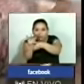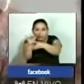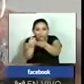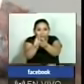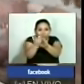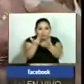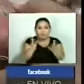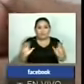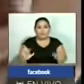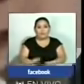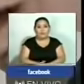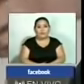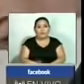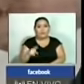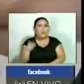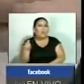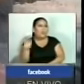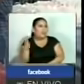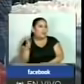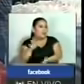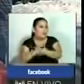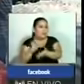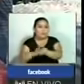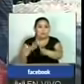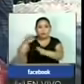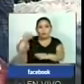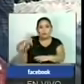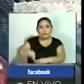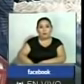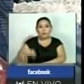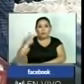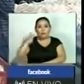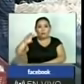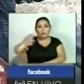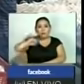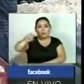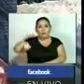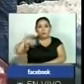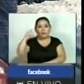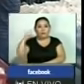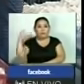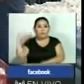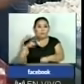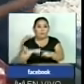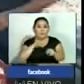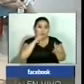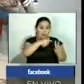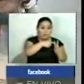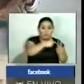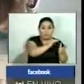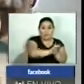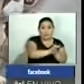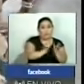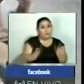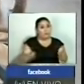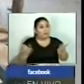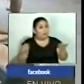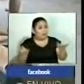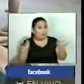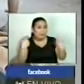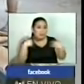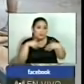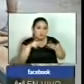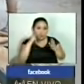camote ya. Las pérdidas económicas ascienden a los 20 mil dólares, asegura esta pareja de esposos, el cual todo